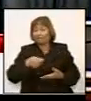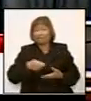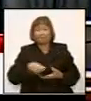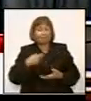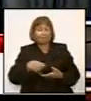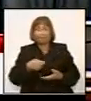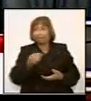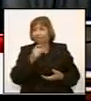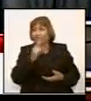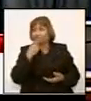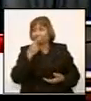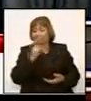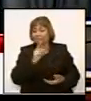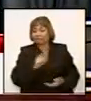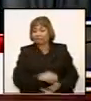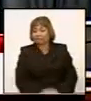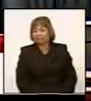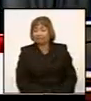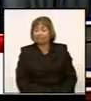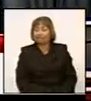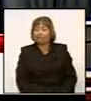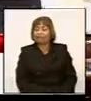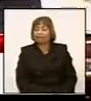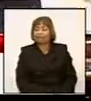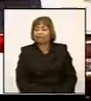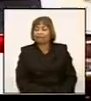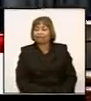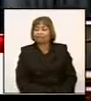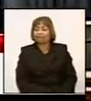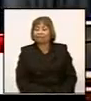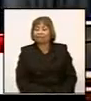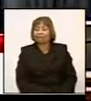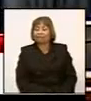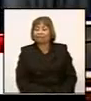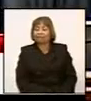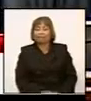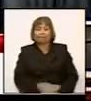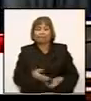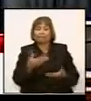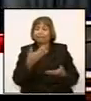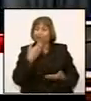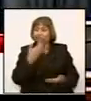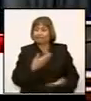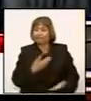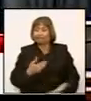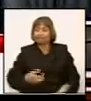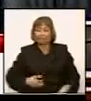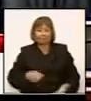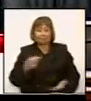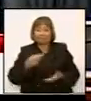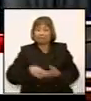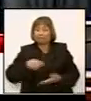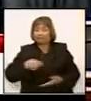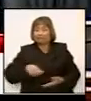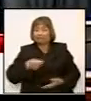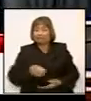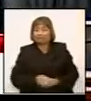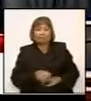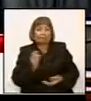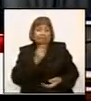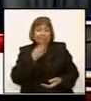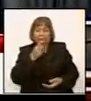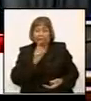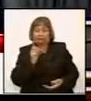no es para quienes... Tiempo adicional. Gracias, presidente. No es para inquilinos precarios, no es